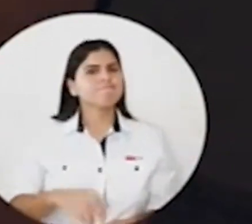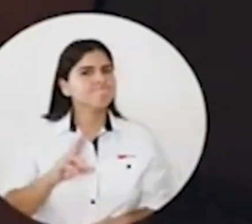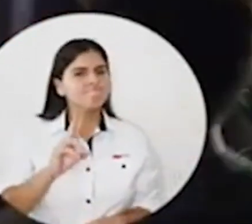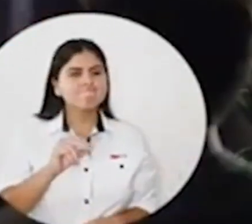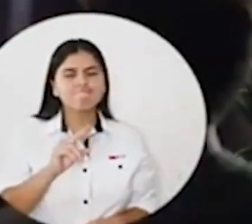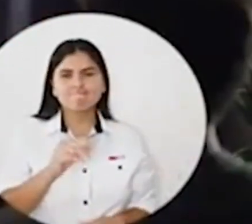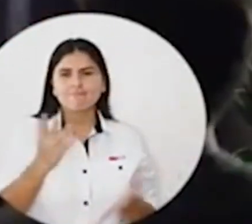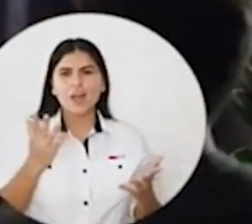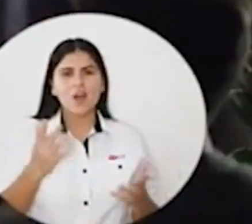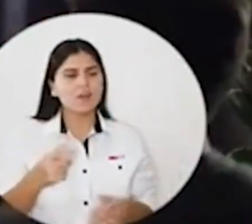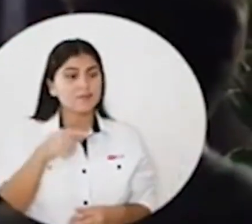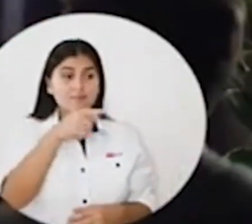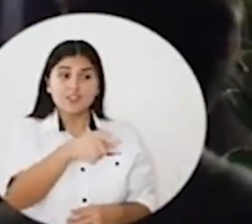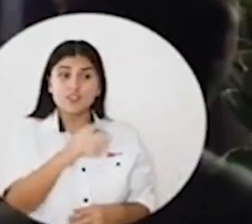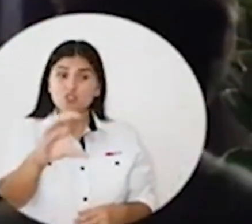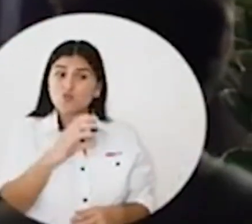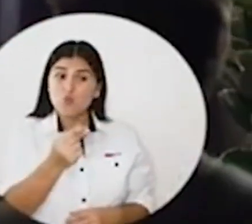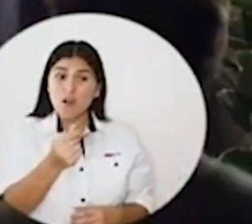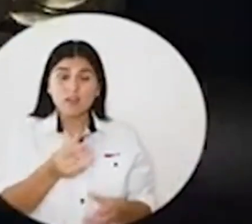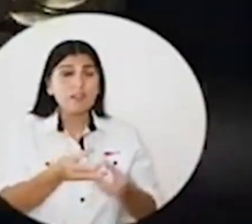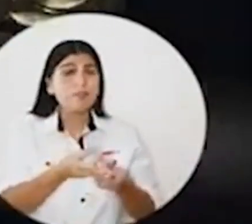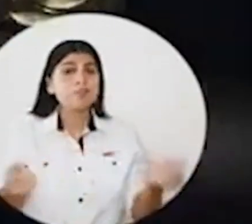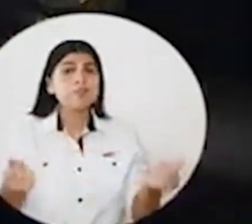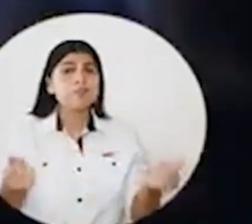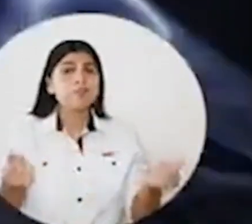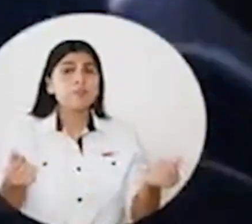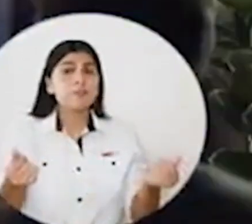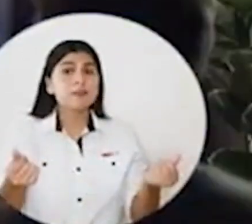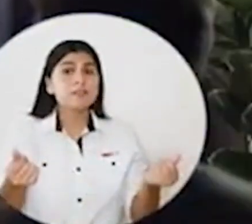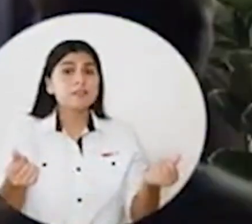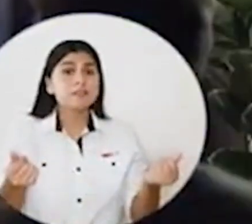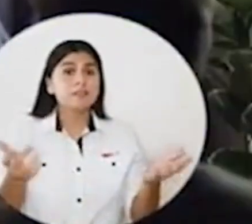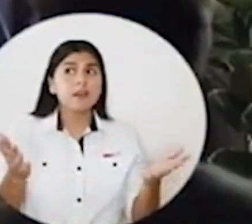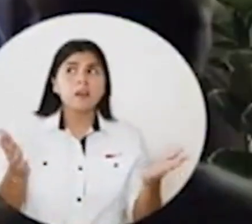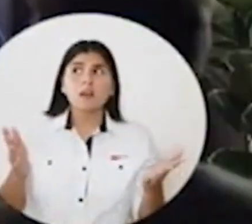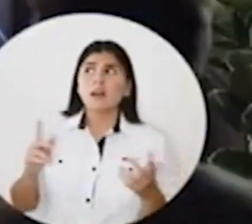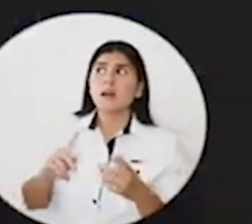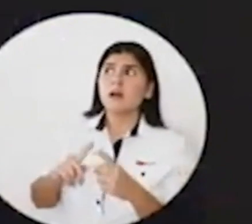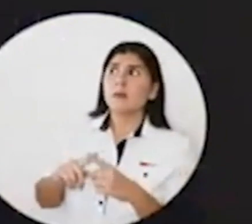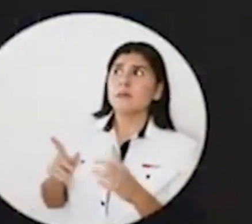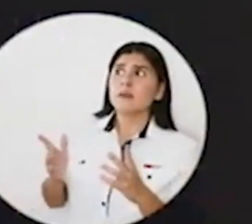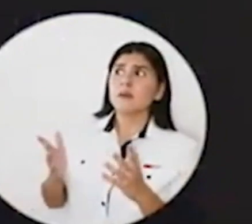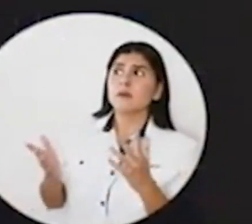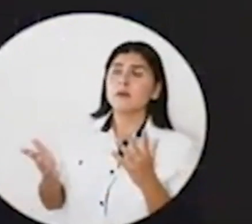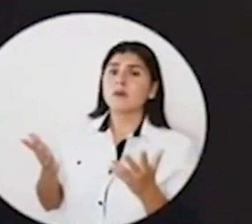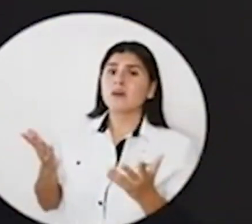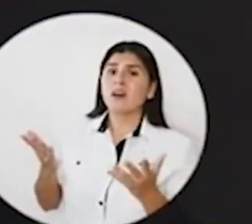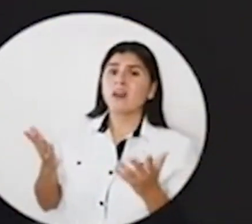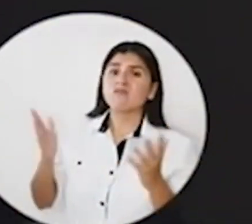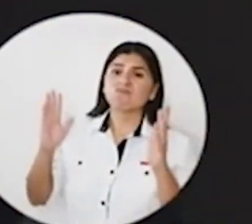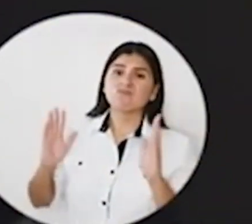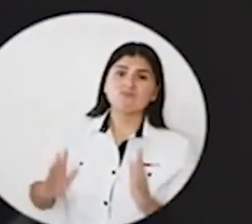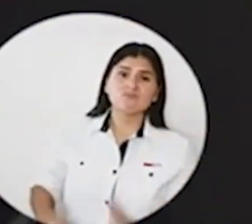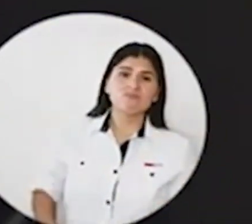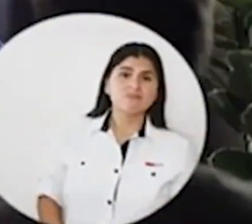eso está. Pues ya no hay aguinaldo, ¿verdad? Pero sigue